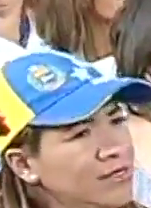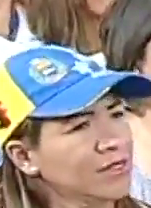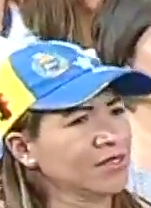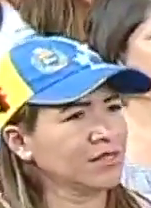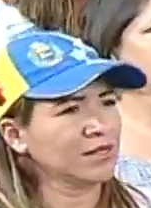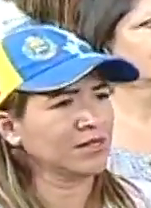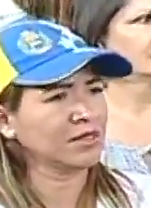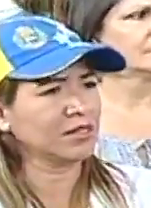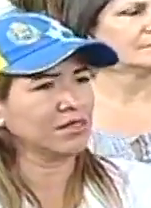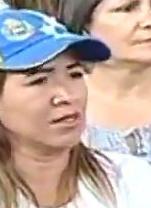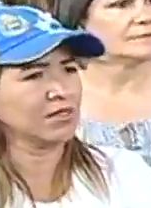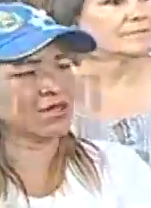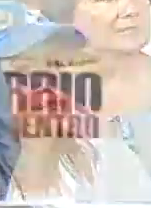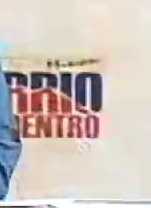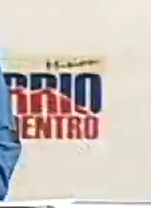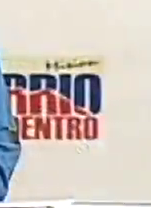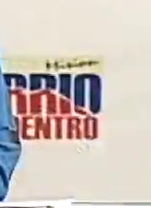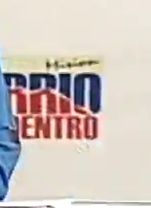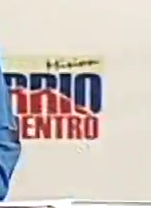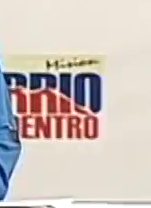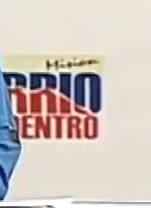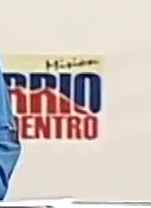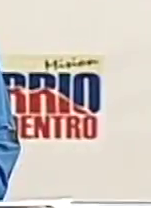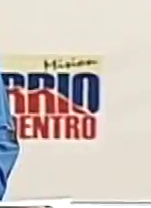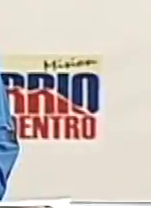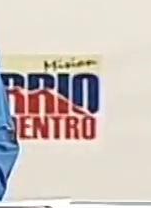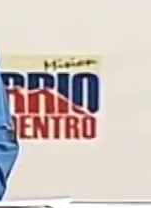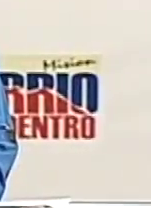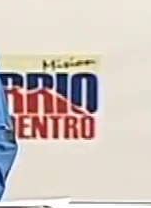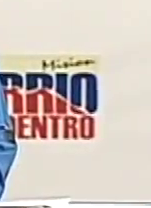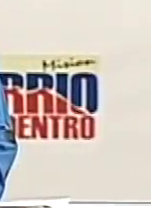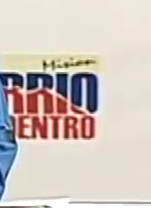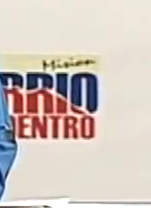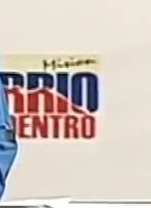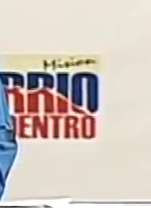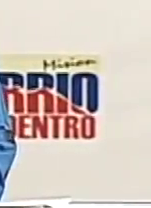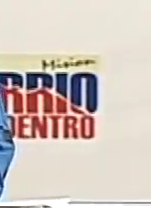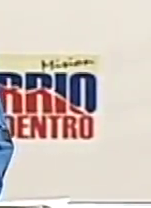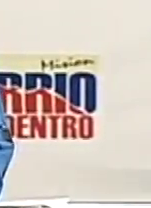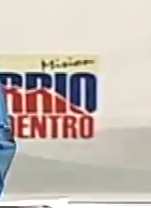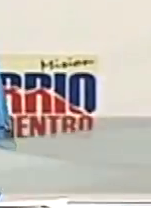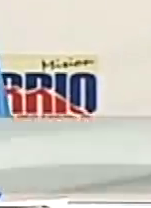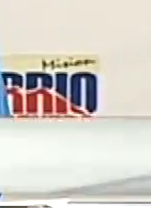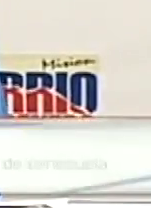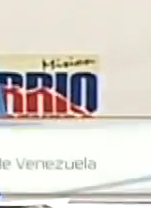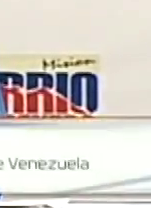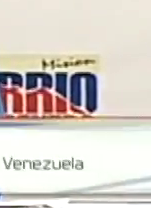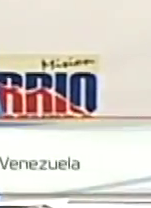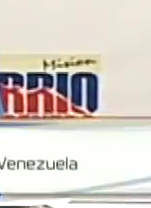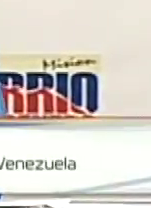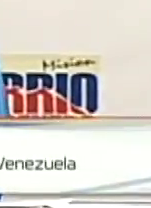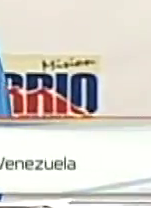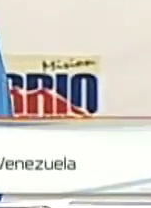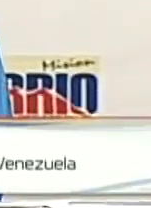salud, a la compañera Magaly Gutiérrez, presidenta del Instituto Venezolano de los Seguros